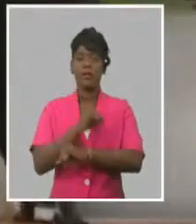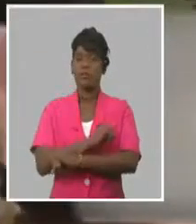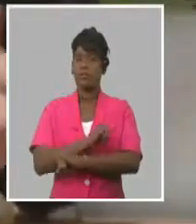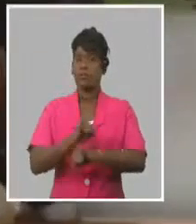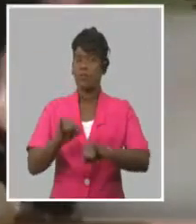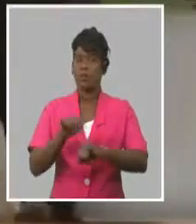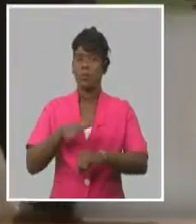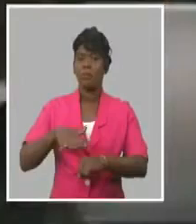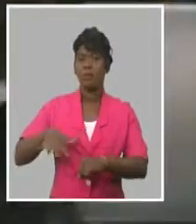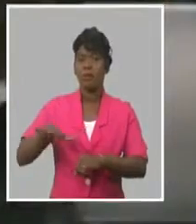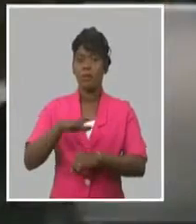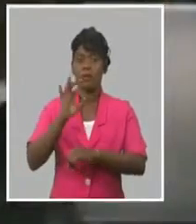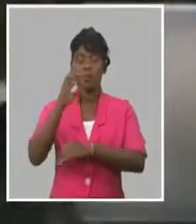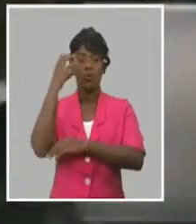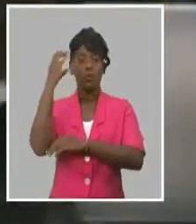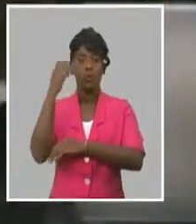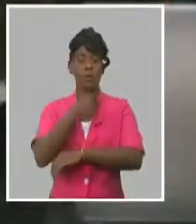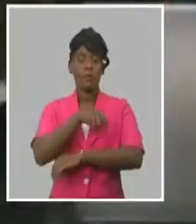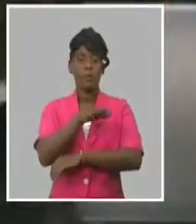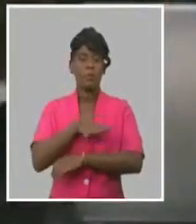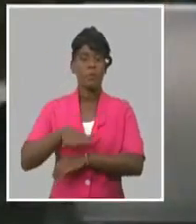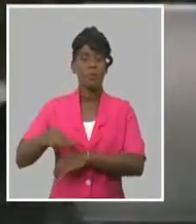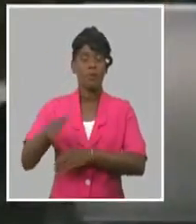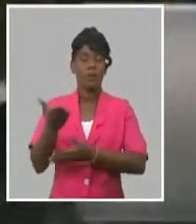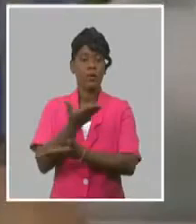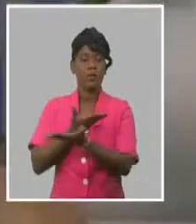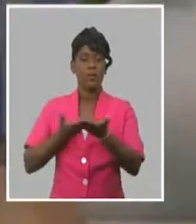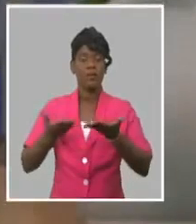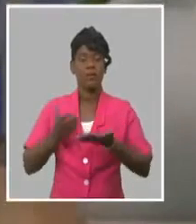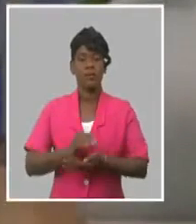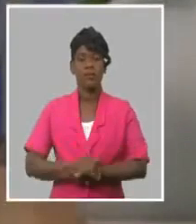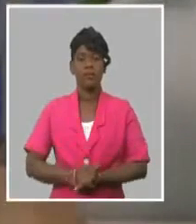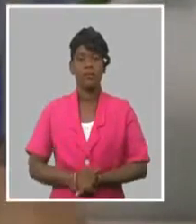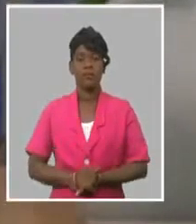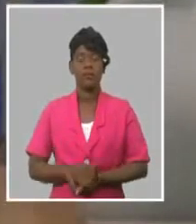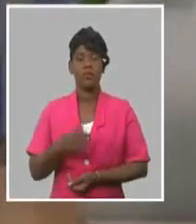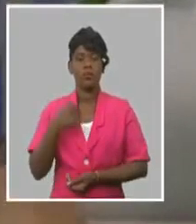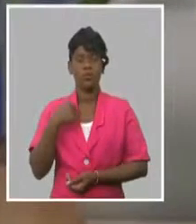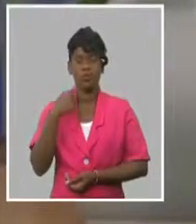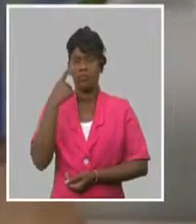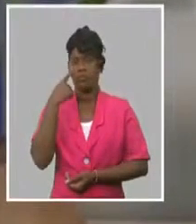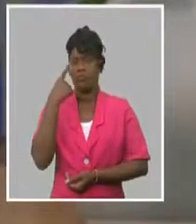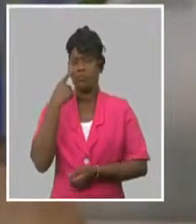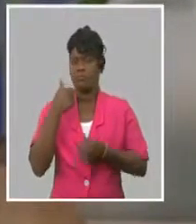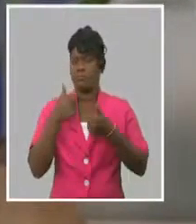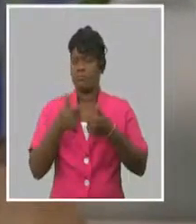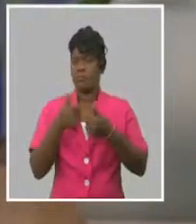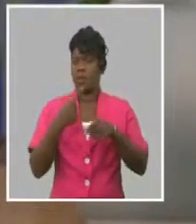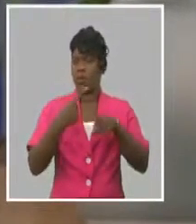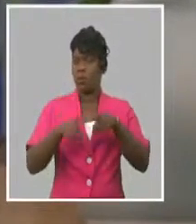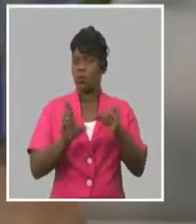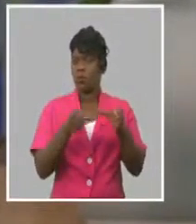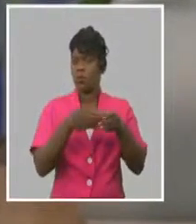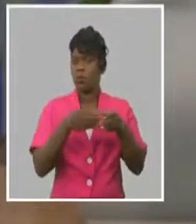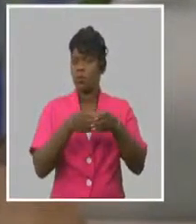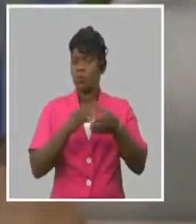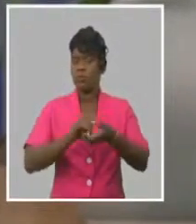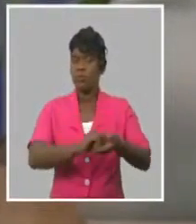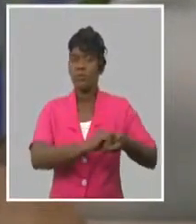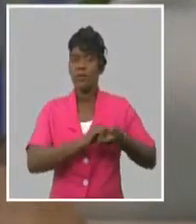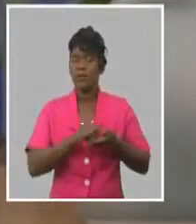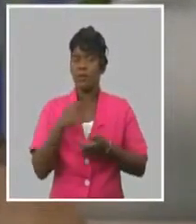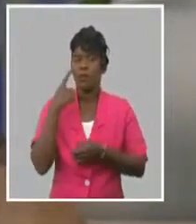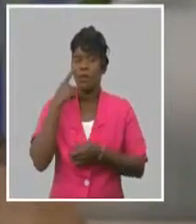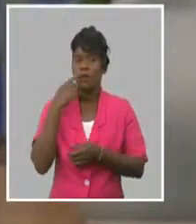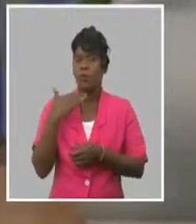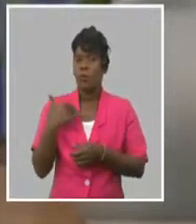comunicación entre el gobierno y el pueblo. Yo he estado muy atento junto con otros compañeros de todo lo que se